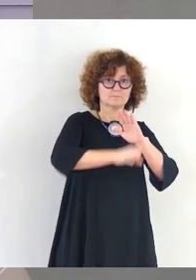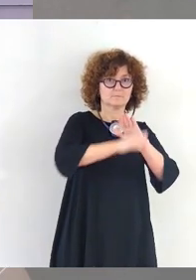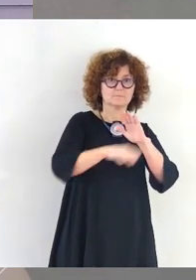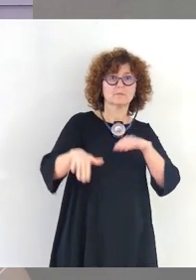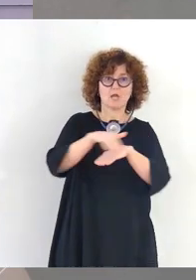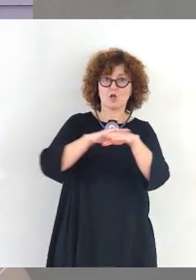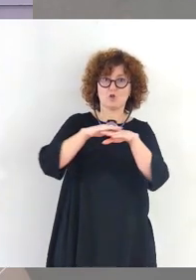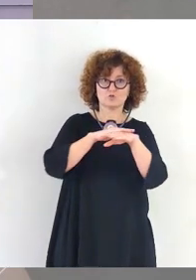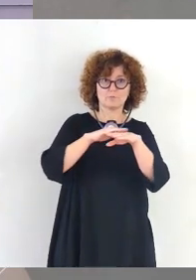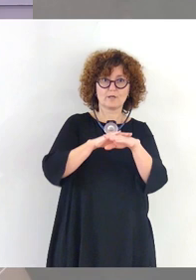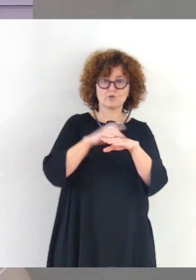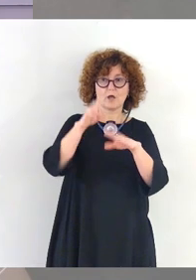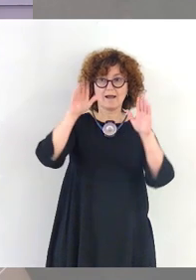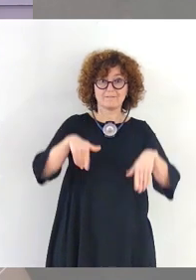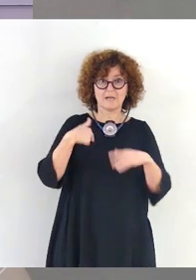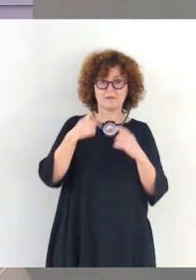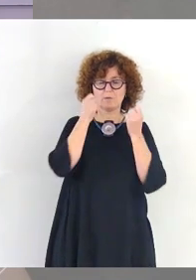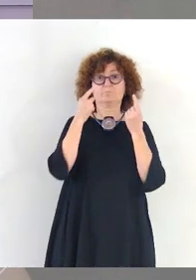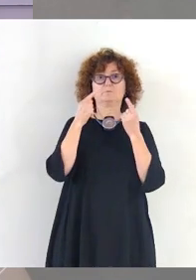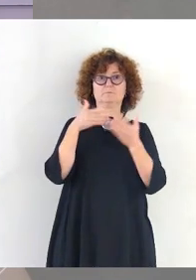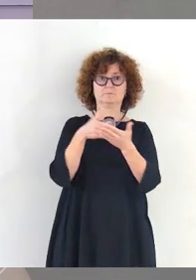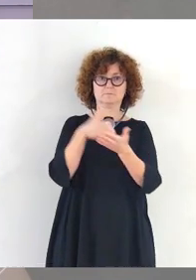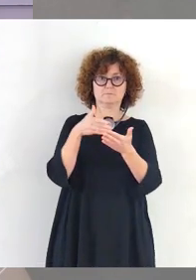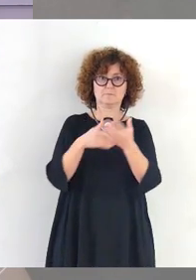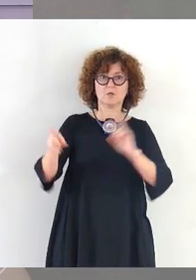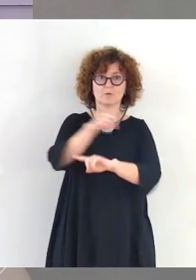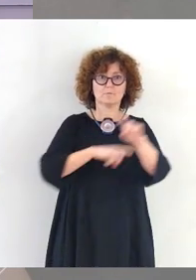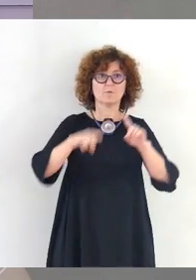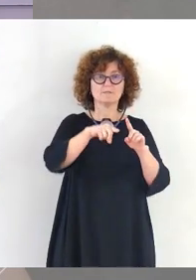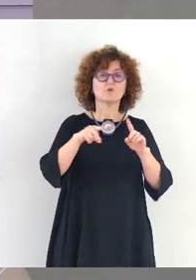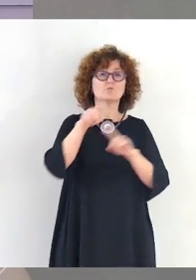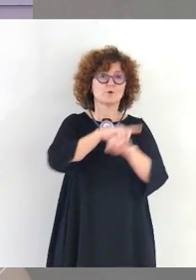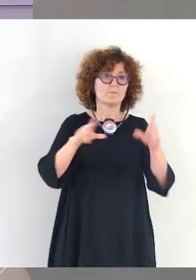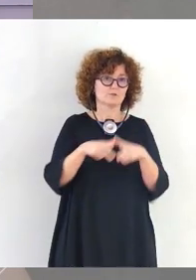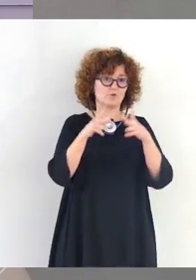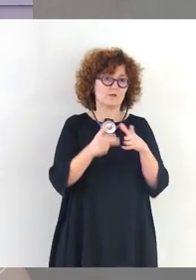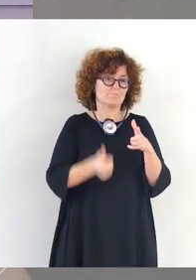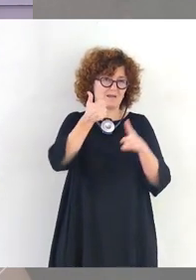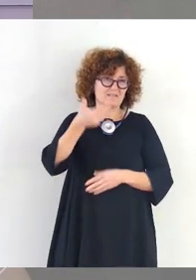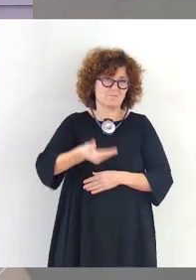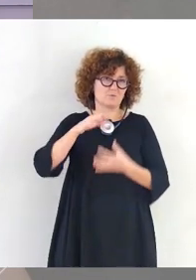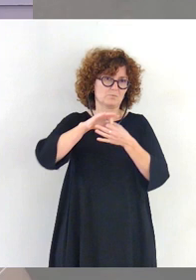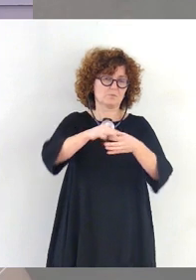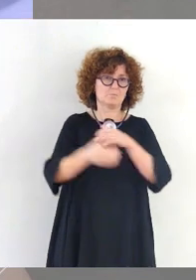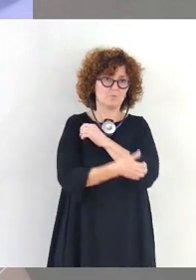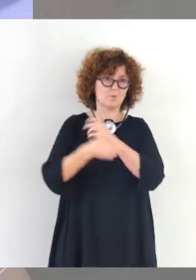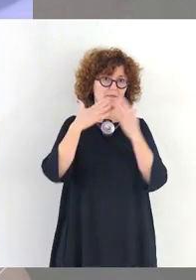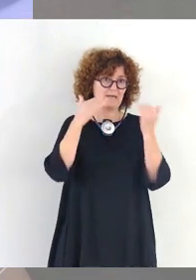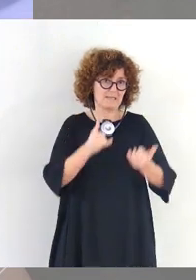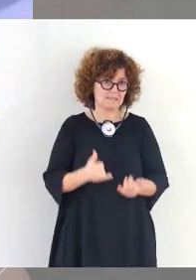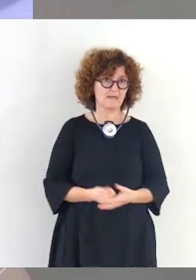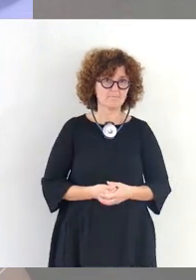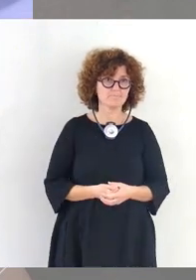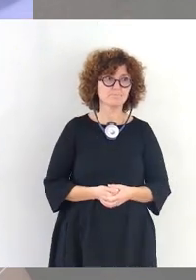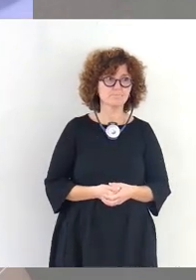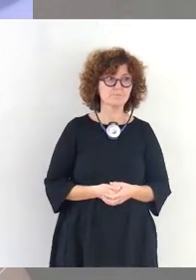estos son los temas sociales más importantes que vemos relacionamos con la pobreza energética lo que hemos visto eso lo